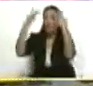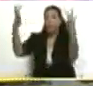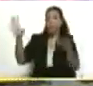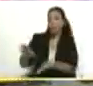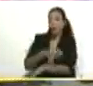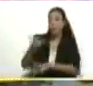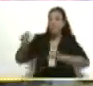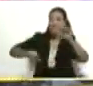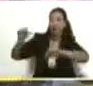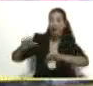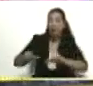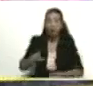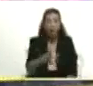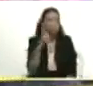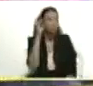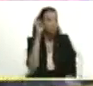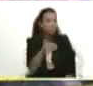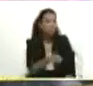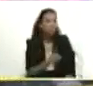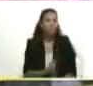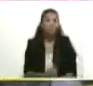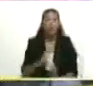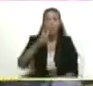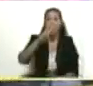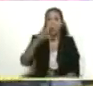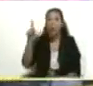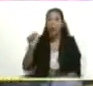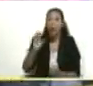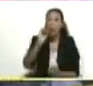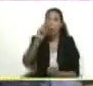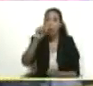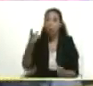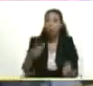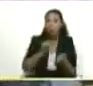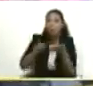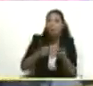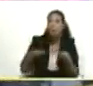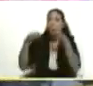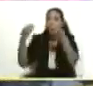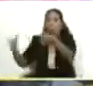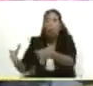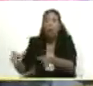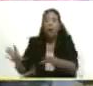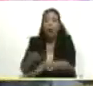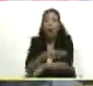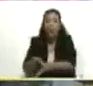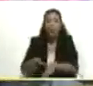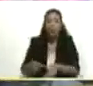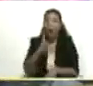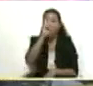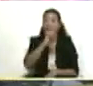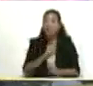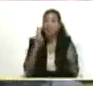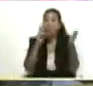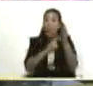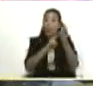Y la escuchó, creo que fue Willy Colón, y se la puso a Héctor Lavoe a cantar en los años 70.